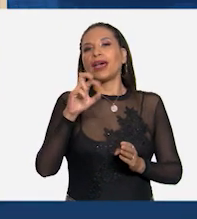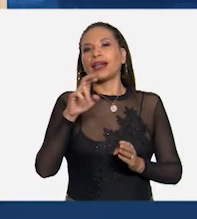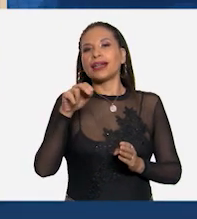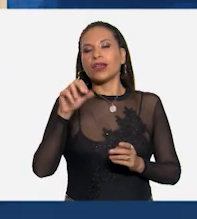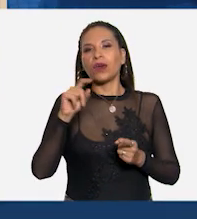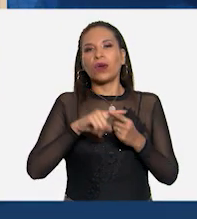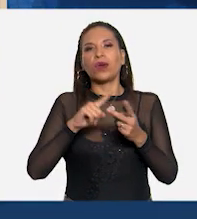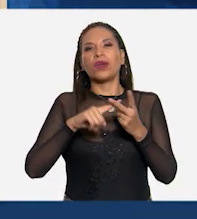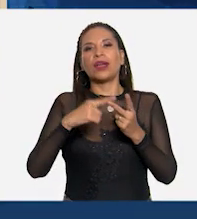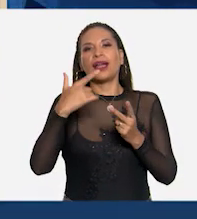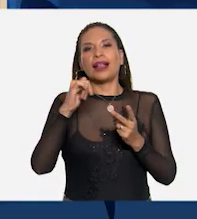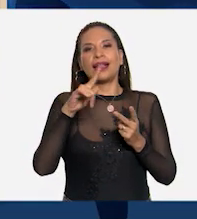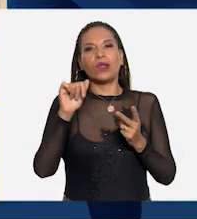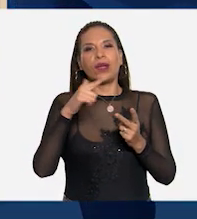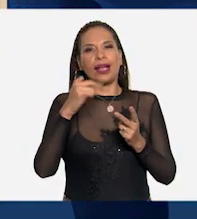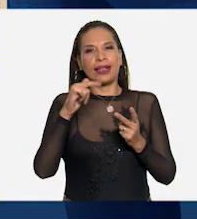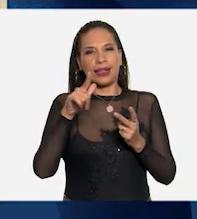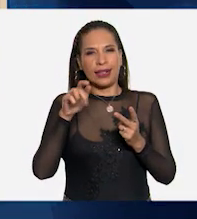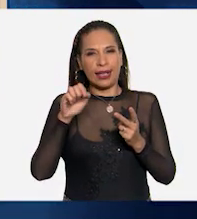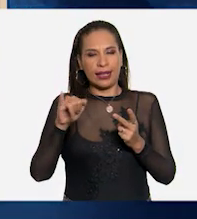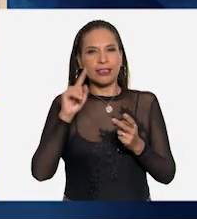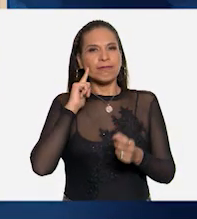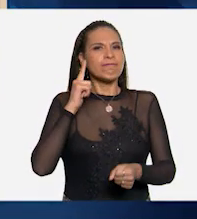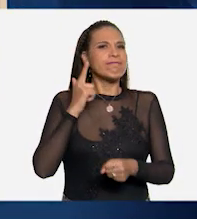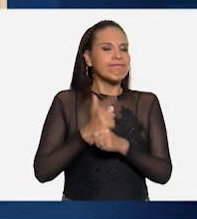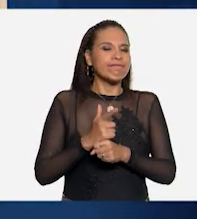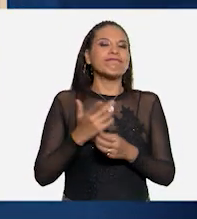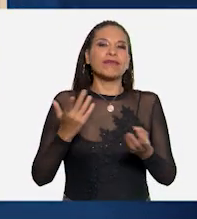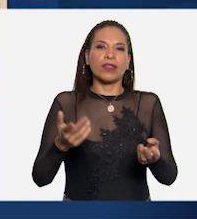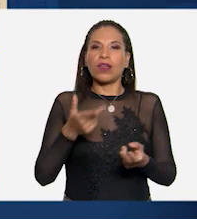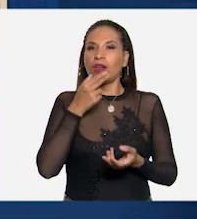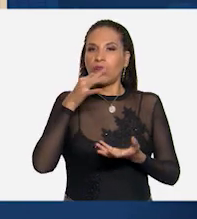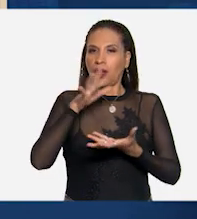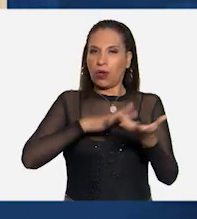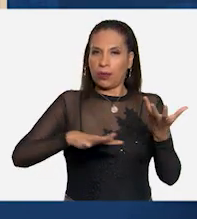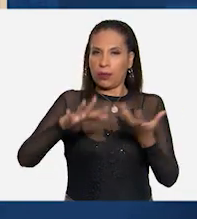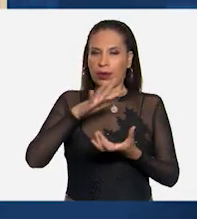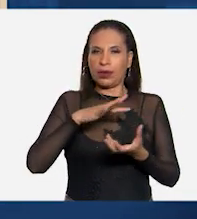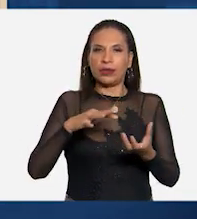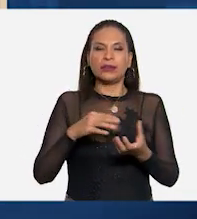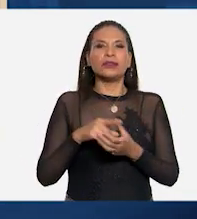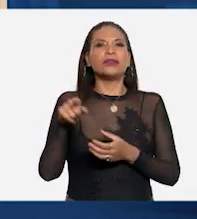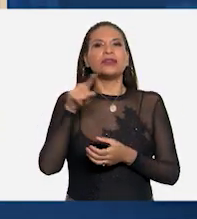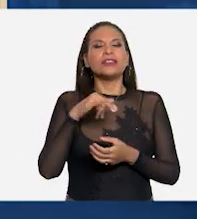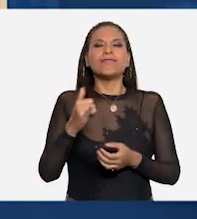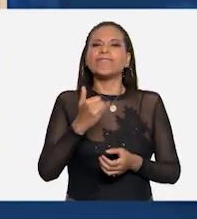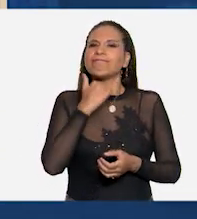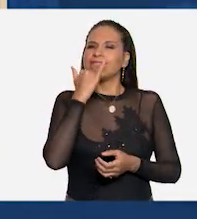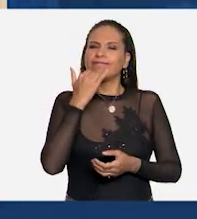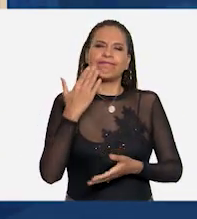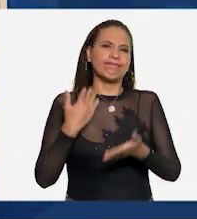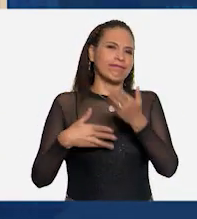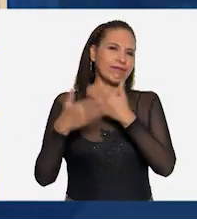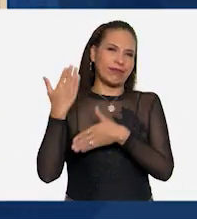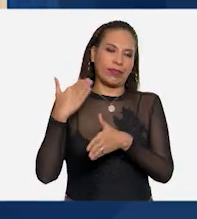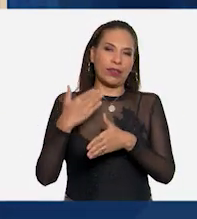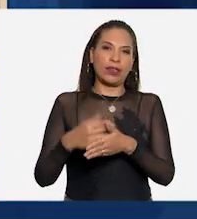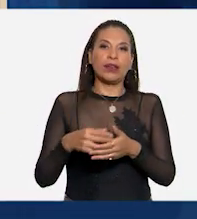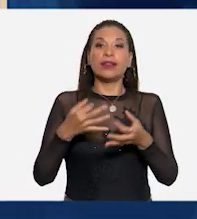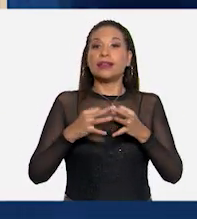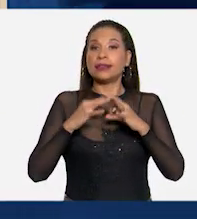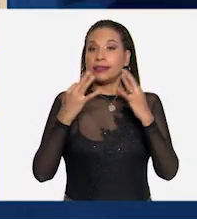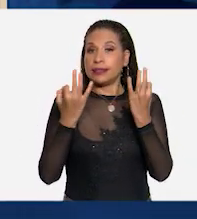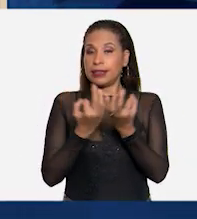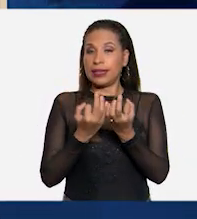Galilei, a darse cuenta y demostrar que los hombres del medioevo estaban equivocados. La